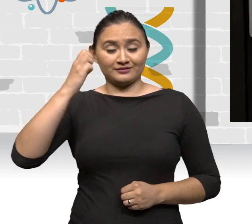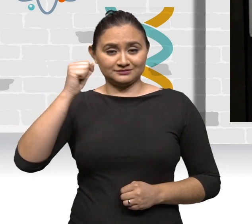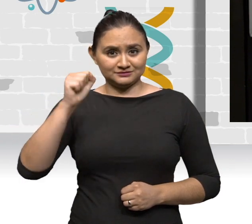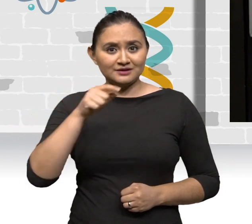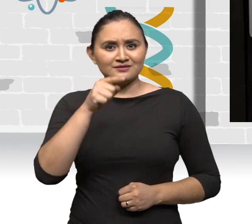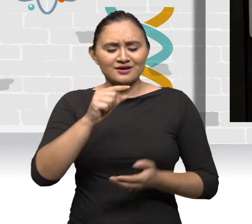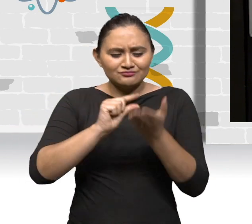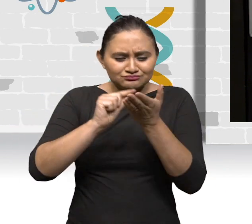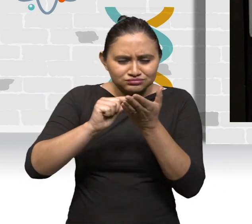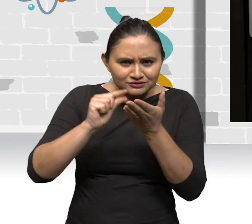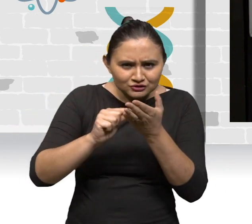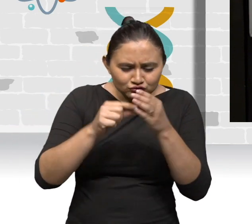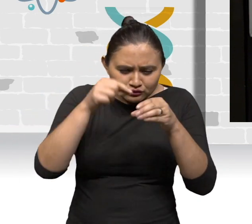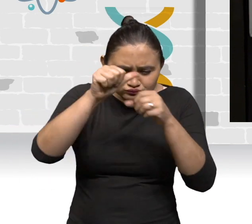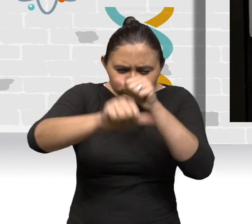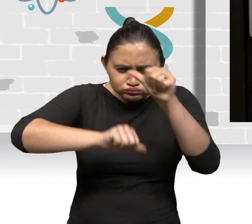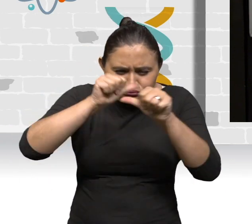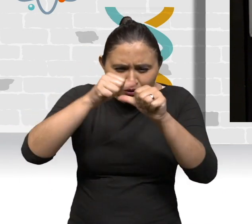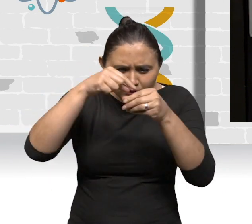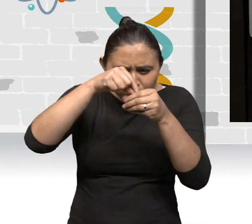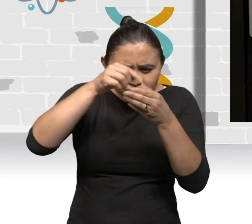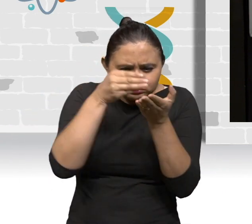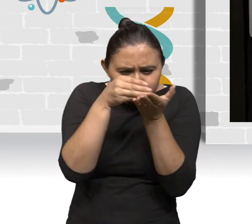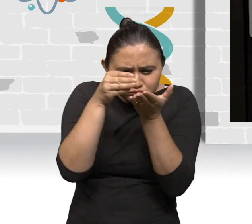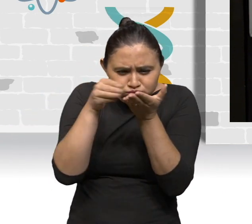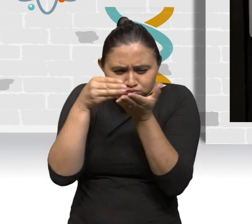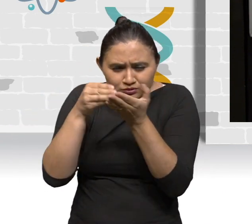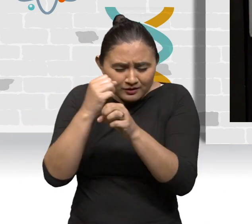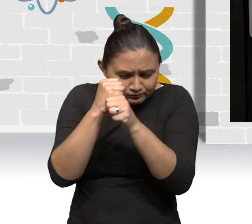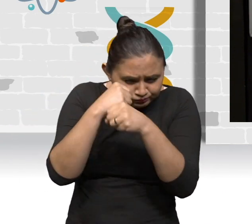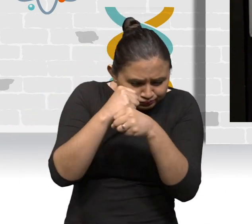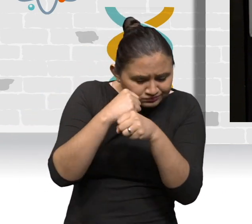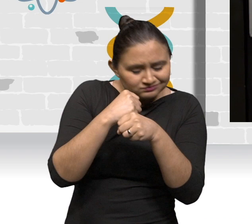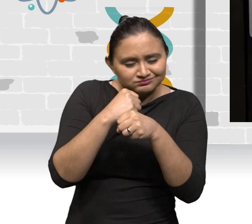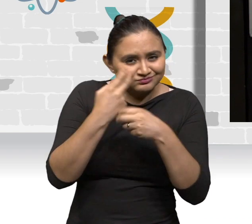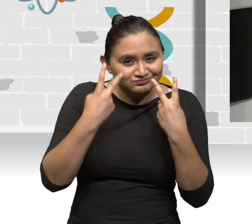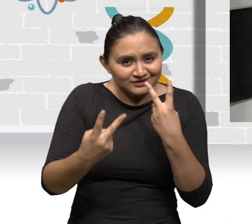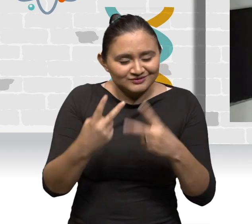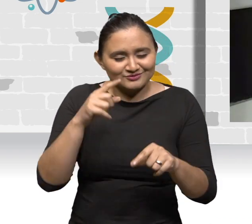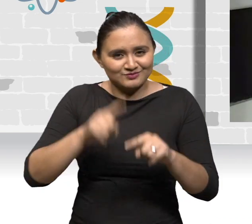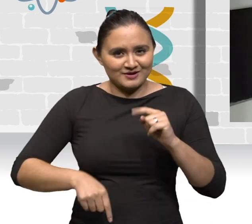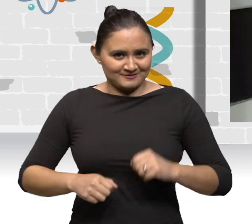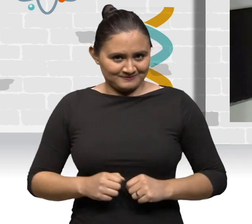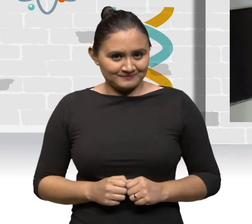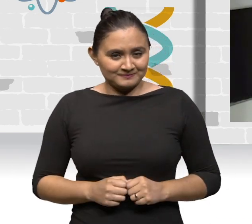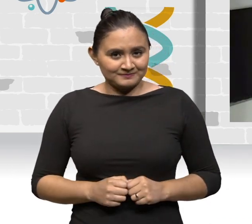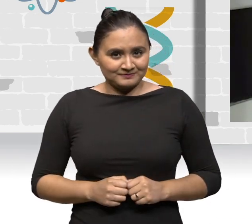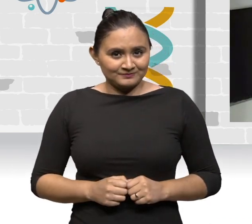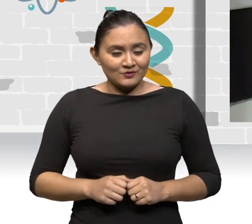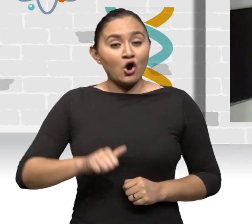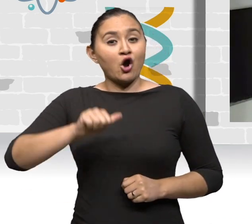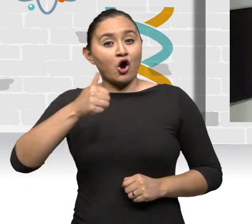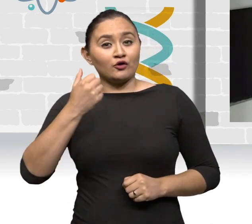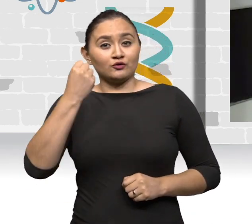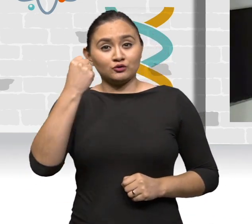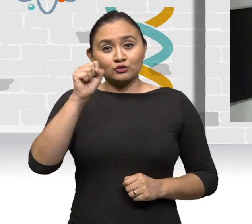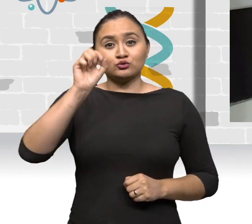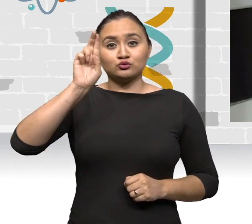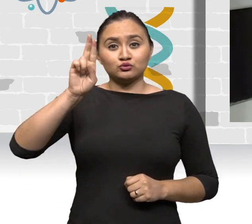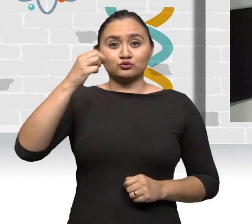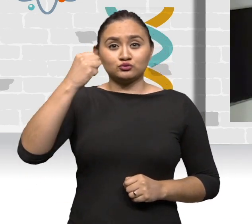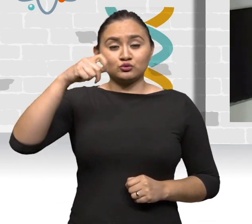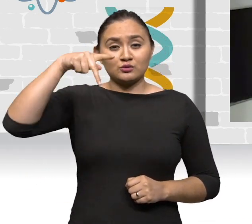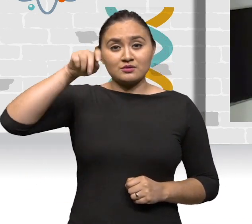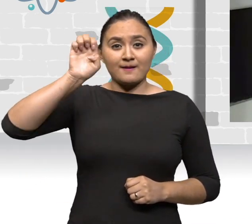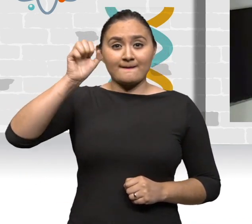molecular, por ello es imposible divisarlas en la fase dispersora ni con el microscopio. En las suspensiones, la fase dispersa